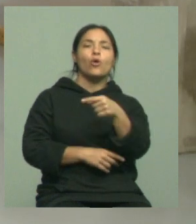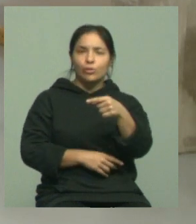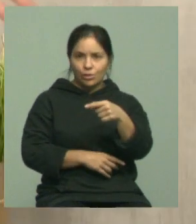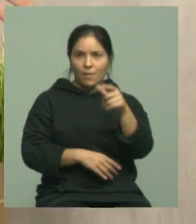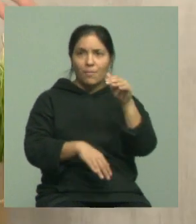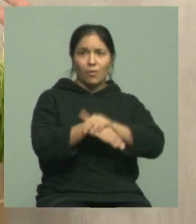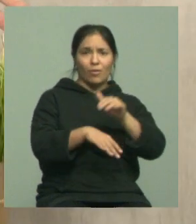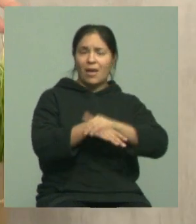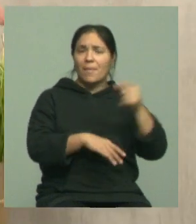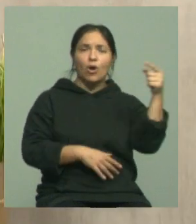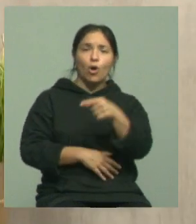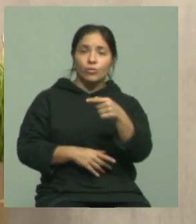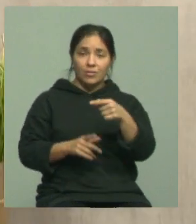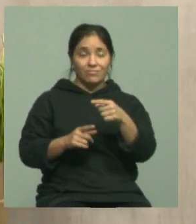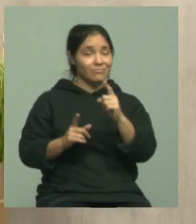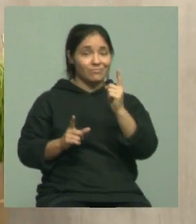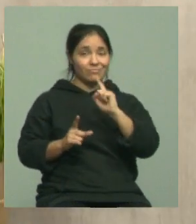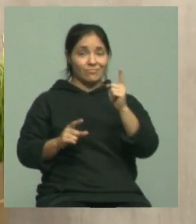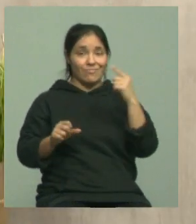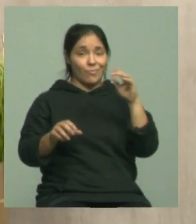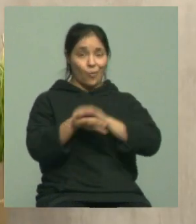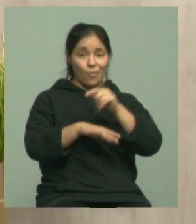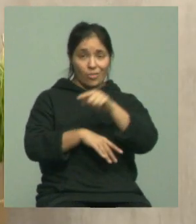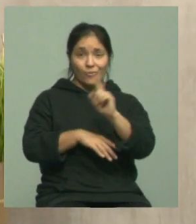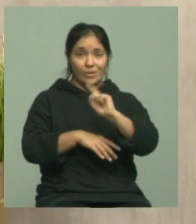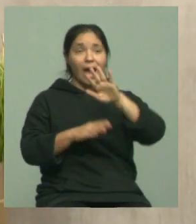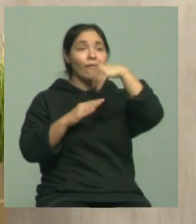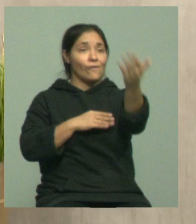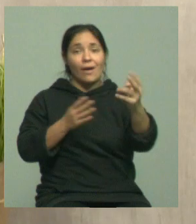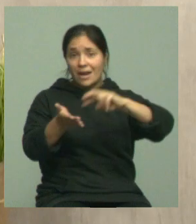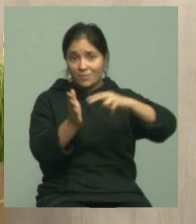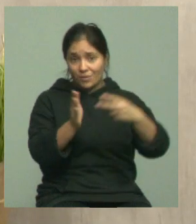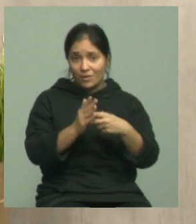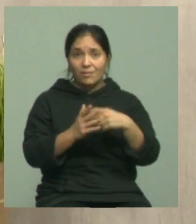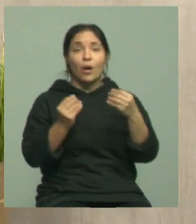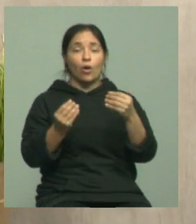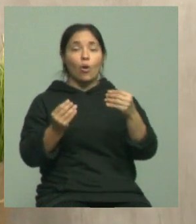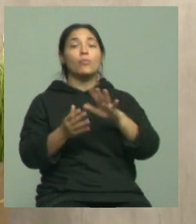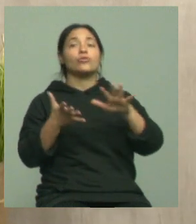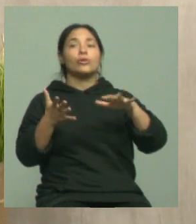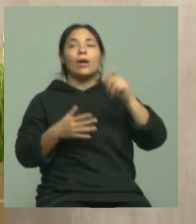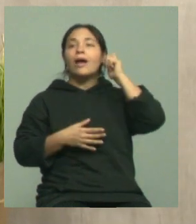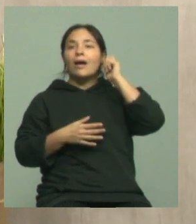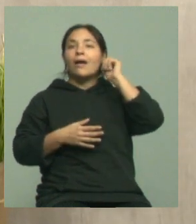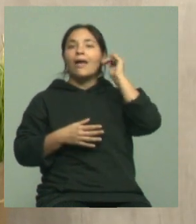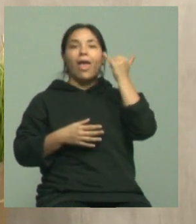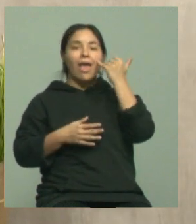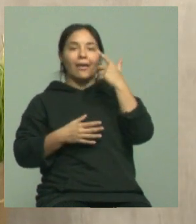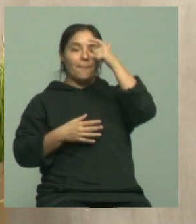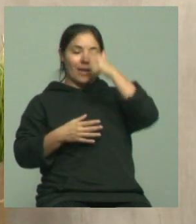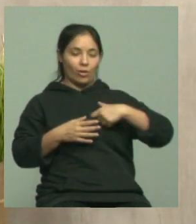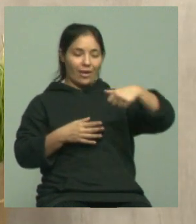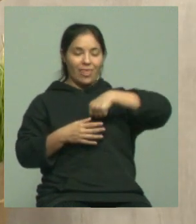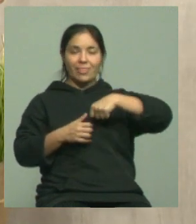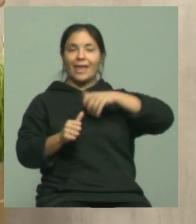problema está afuera. O sea, exacto. ¿no? ¿Cómo puede ser dañina para una sociedad, no sé, la sexualidad de una persona o la identidad